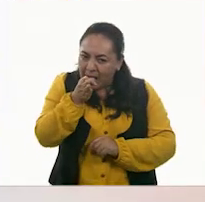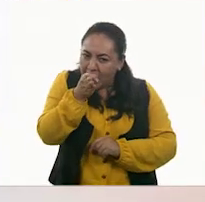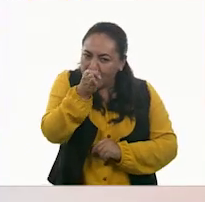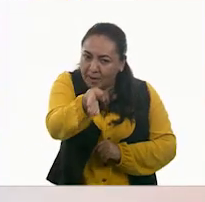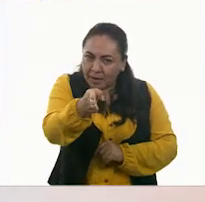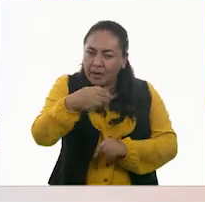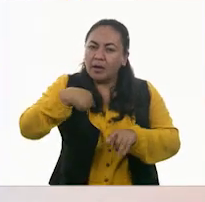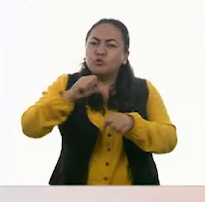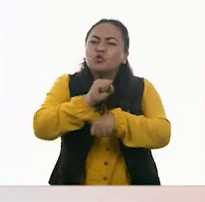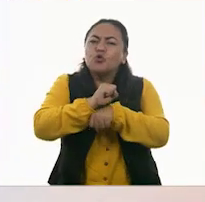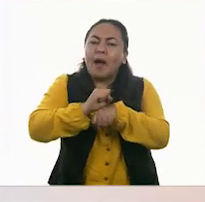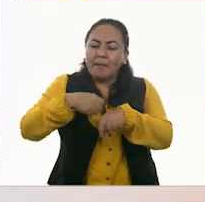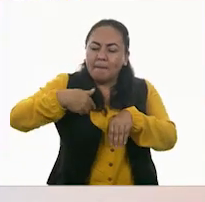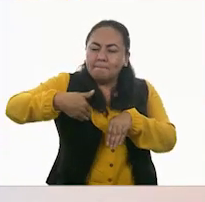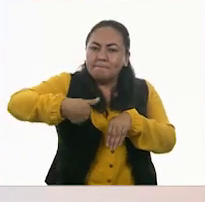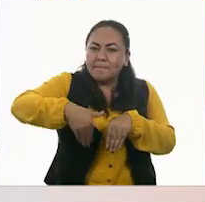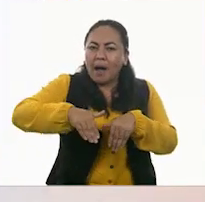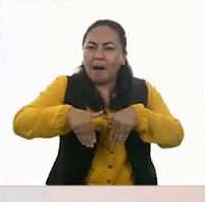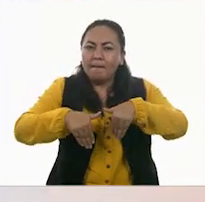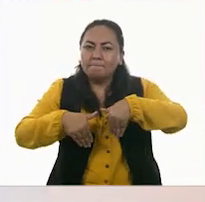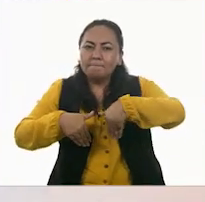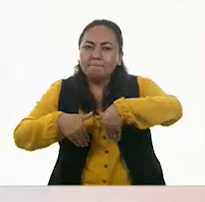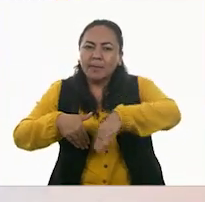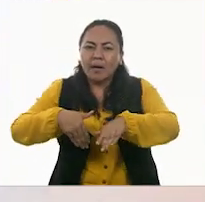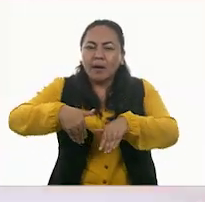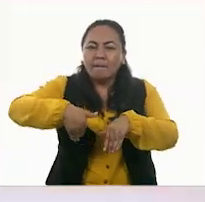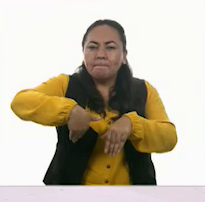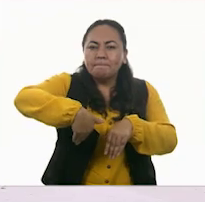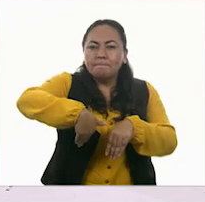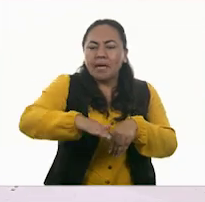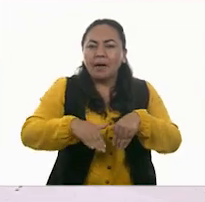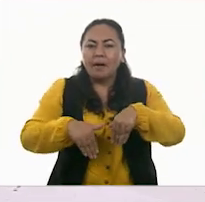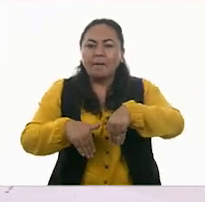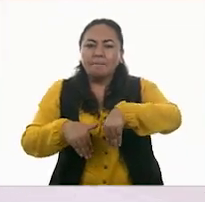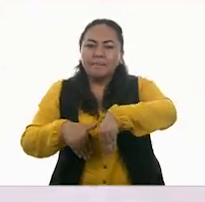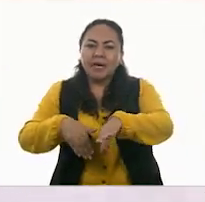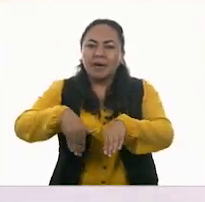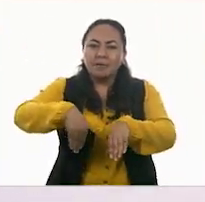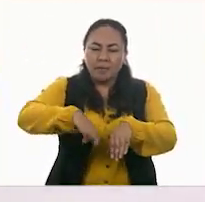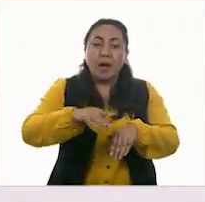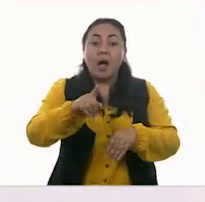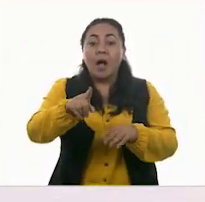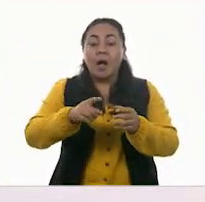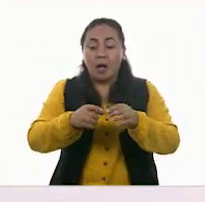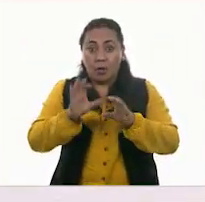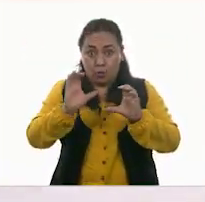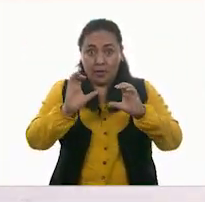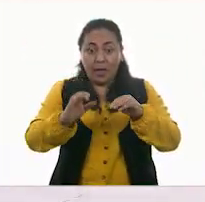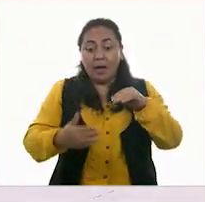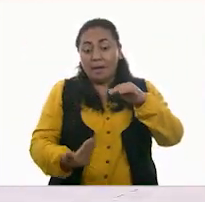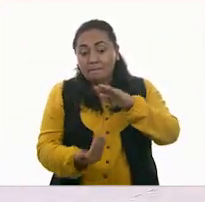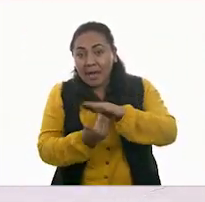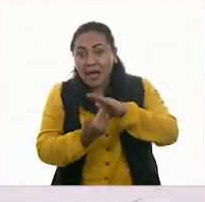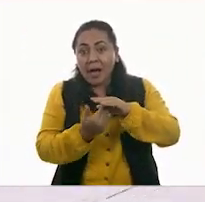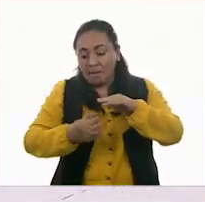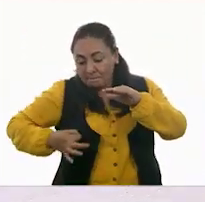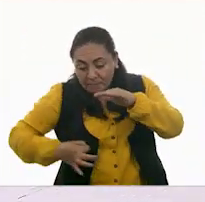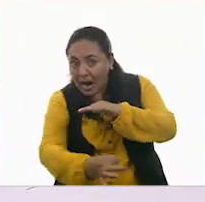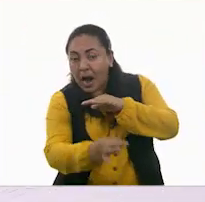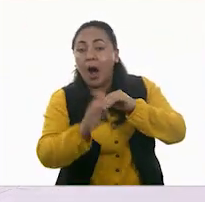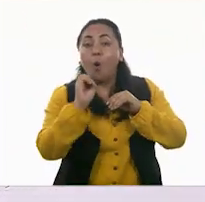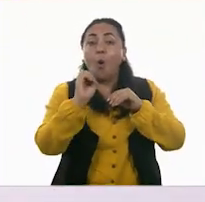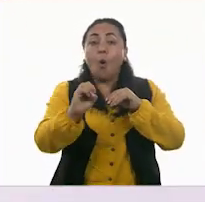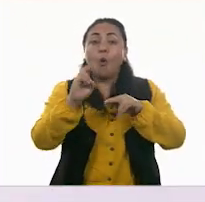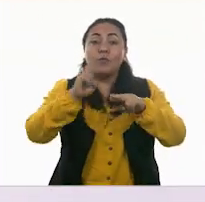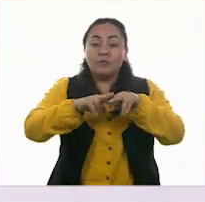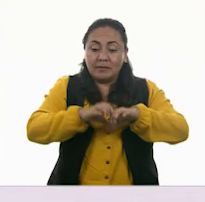Venga, suavecito. Allá en casita. Que no se meta debajo de la mesa o de la sala, del sillón. Venga, suavecito. Vamos